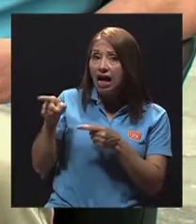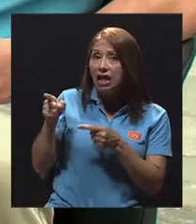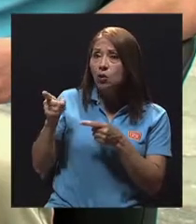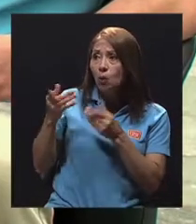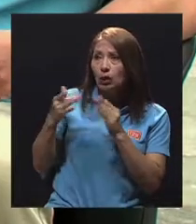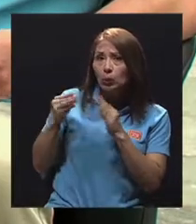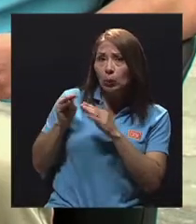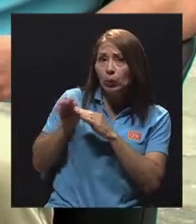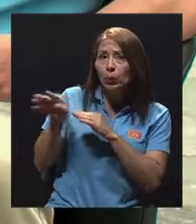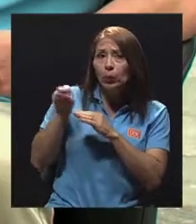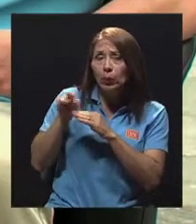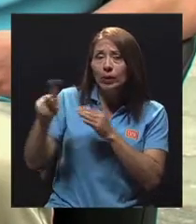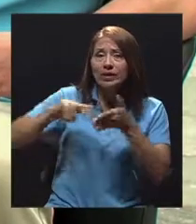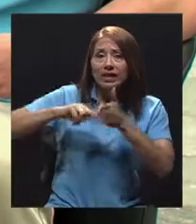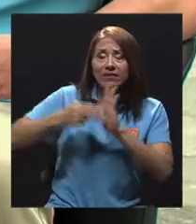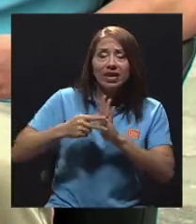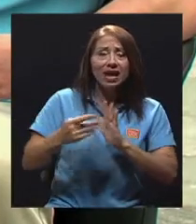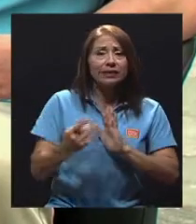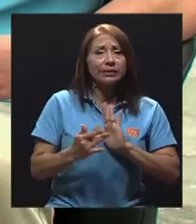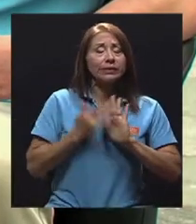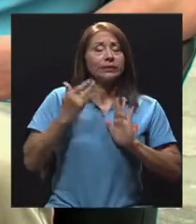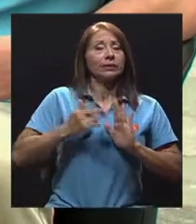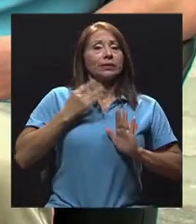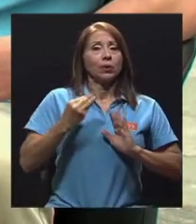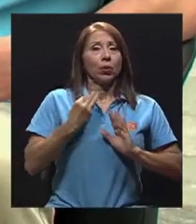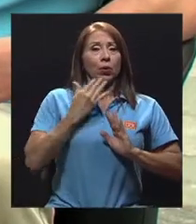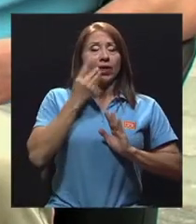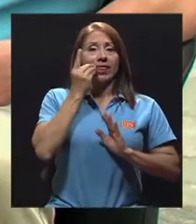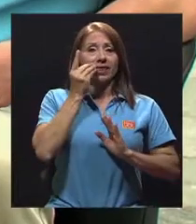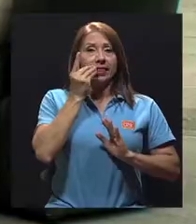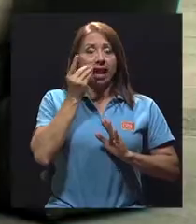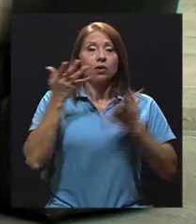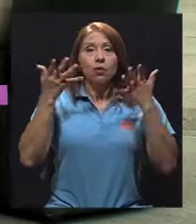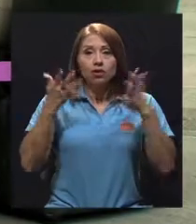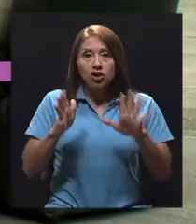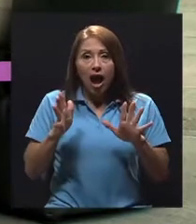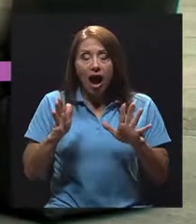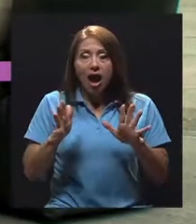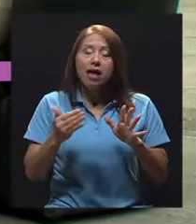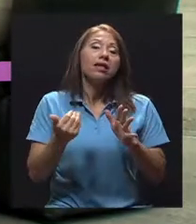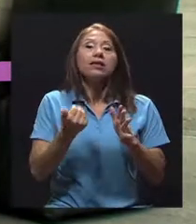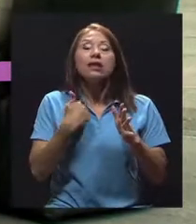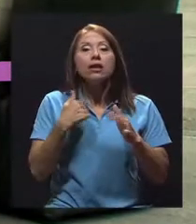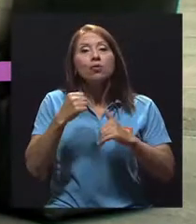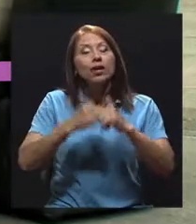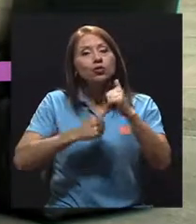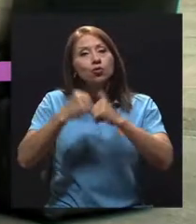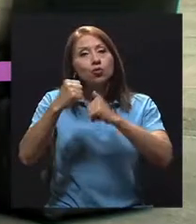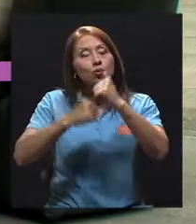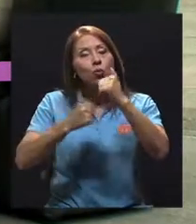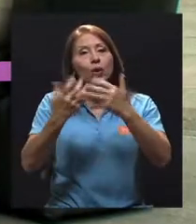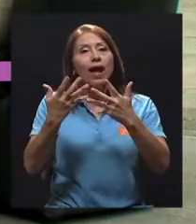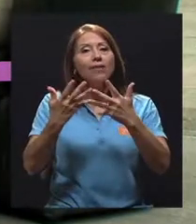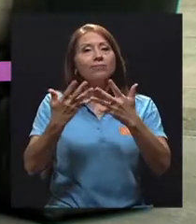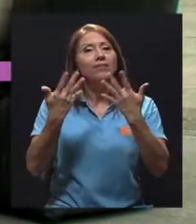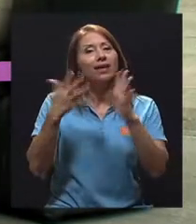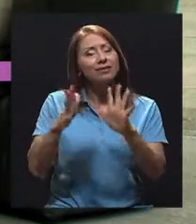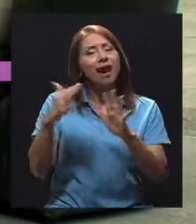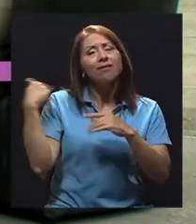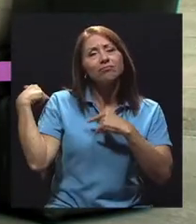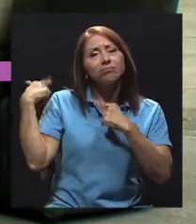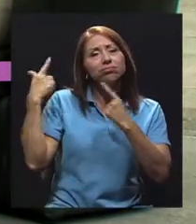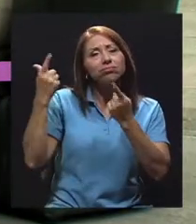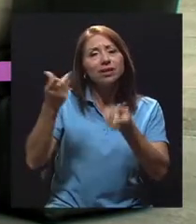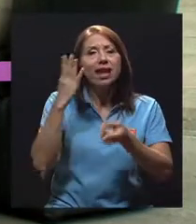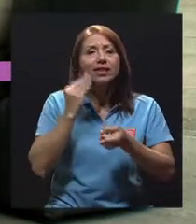a comenzar ya a tener la hipersensibilidad dental. Cuando ya llegamos a una estructura que tiene una